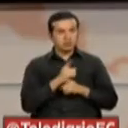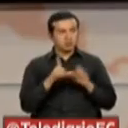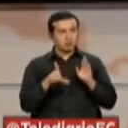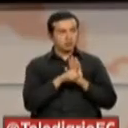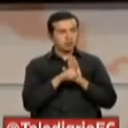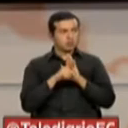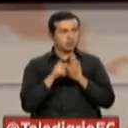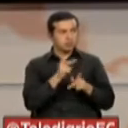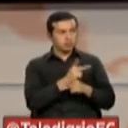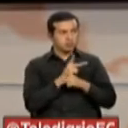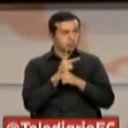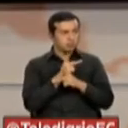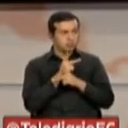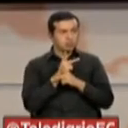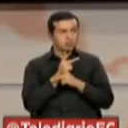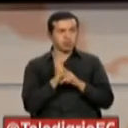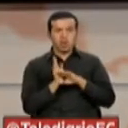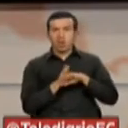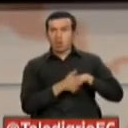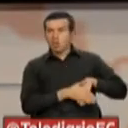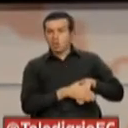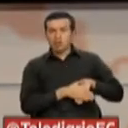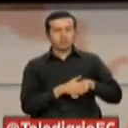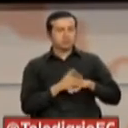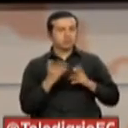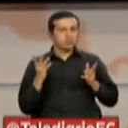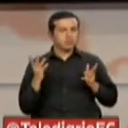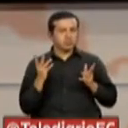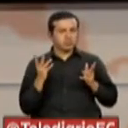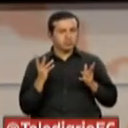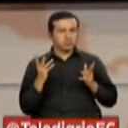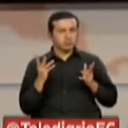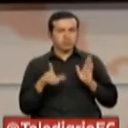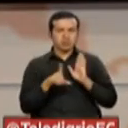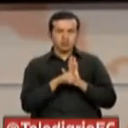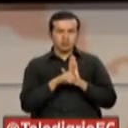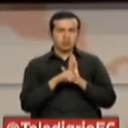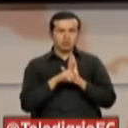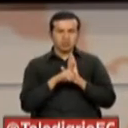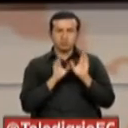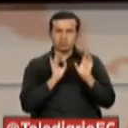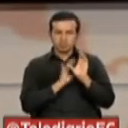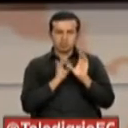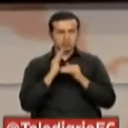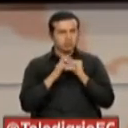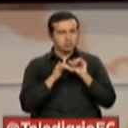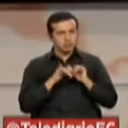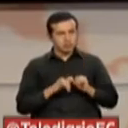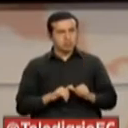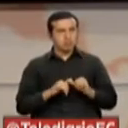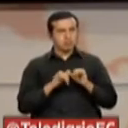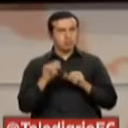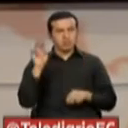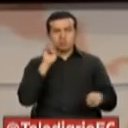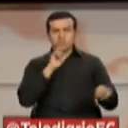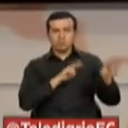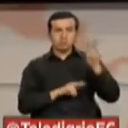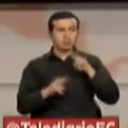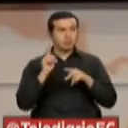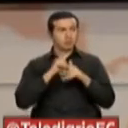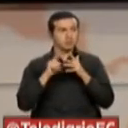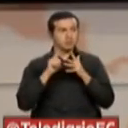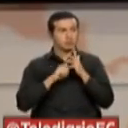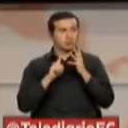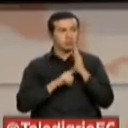del Consejo no tiene por qué dejar por qué tiene que archivarse. Debemos partir, para esta evaluación, de las